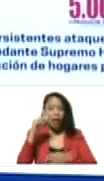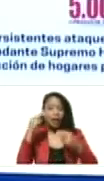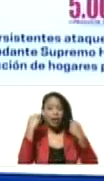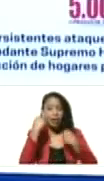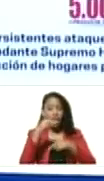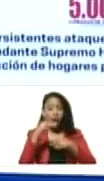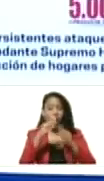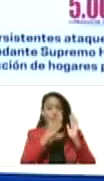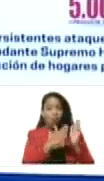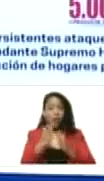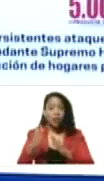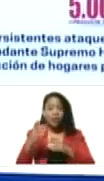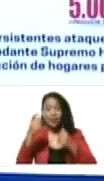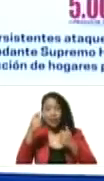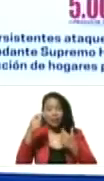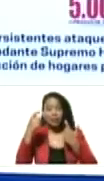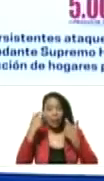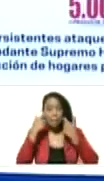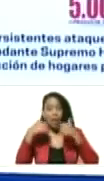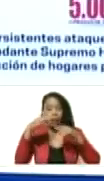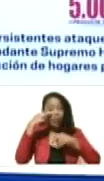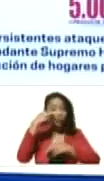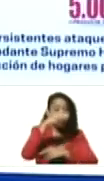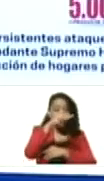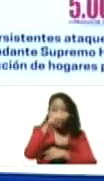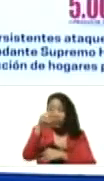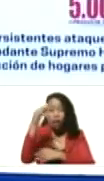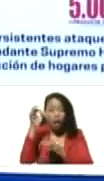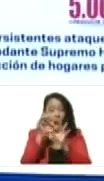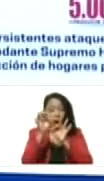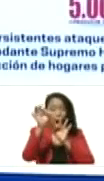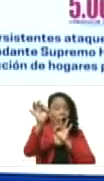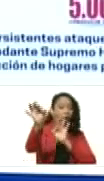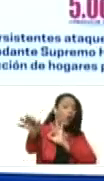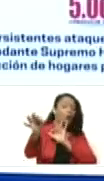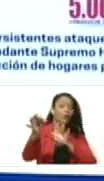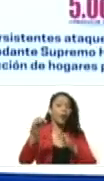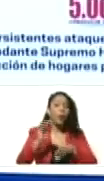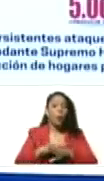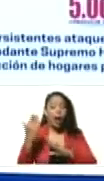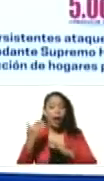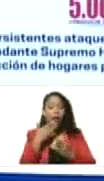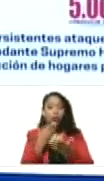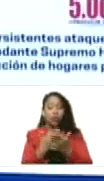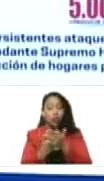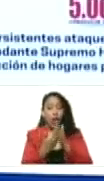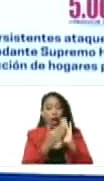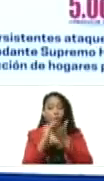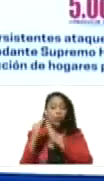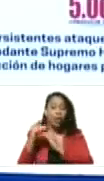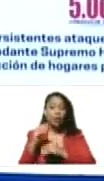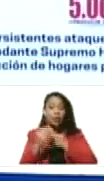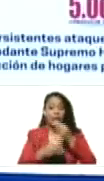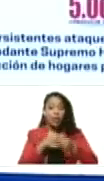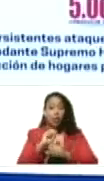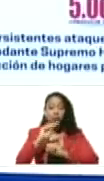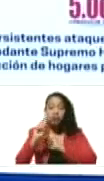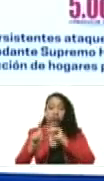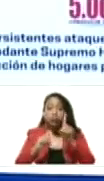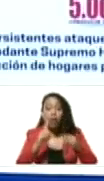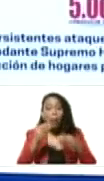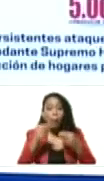organización que se pierde de vista. Este fin de semana, por cierto, presidente, a solicitud de las comunas, se hizo una consulta para